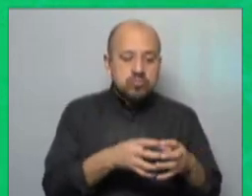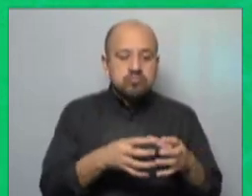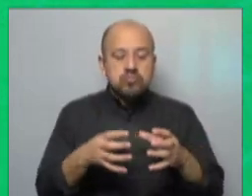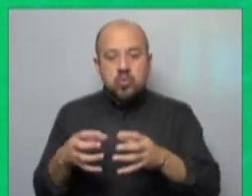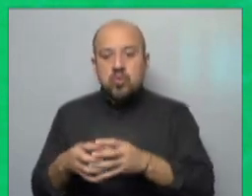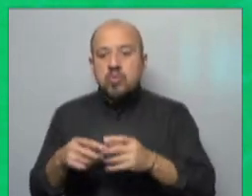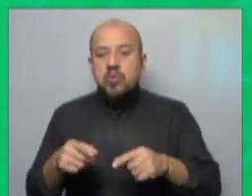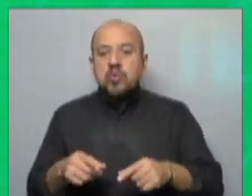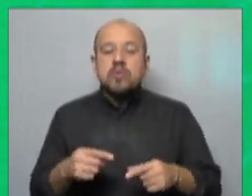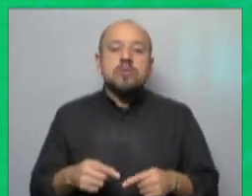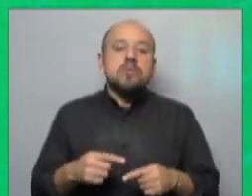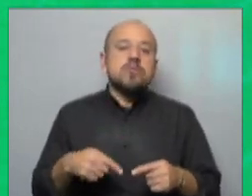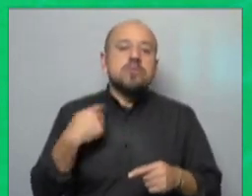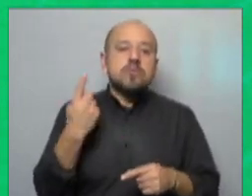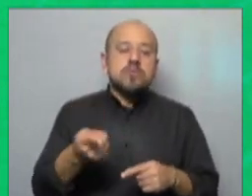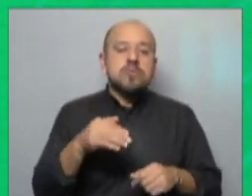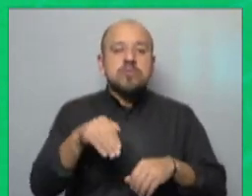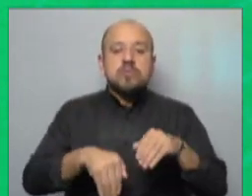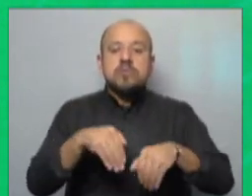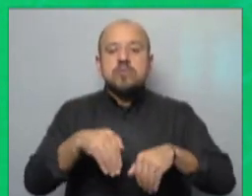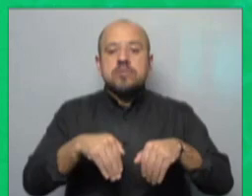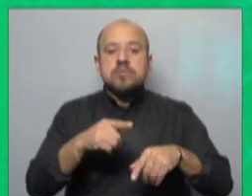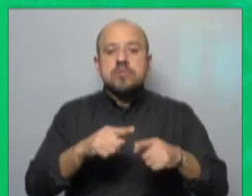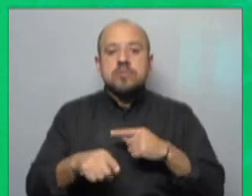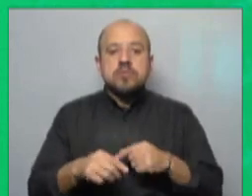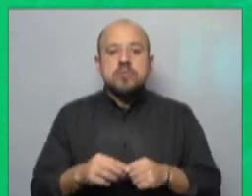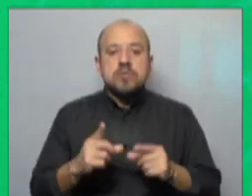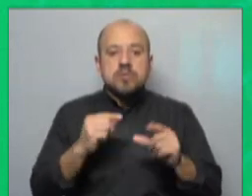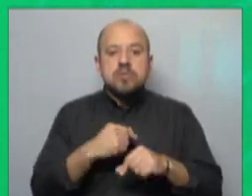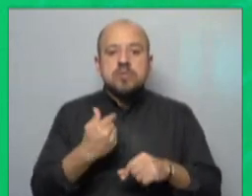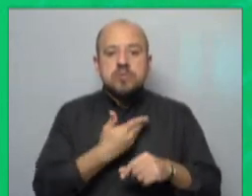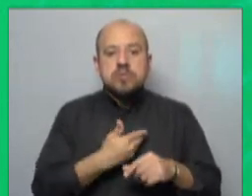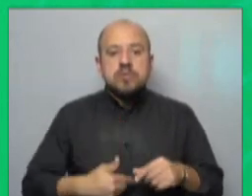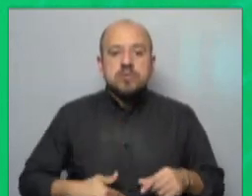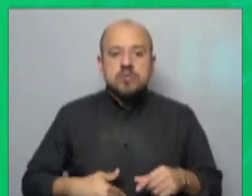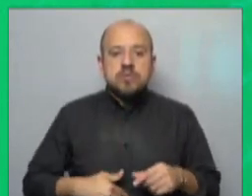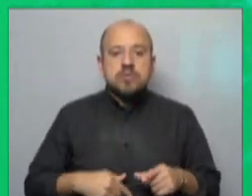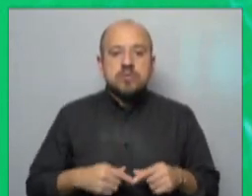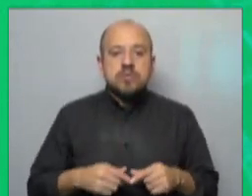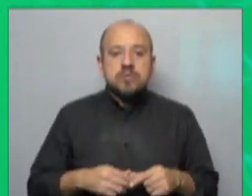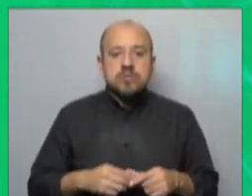de cara a unas elecciones y el fin del gobierno de ésta en transcurso